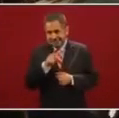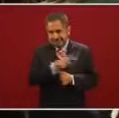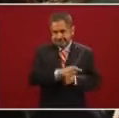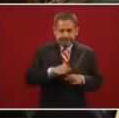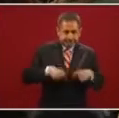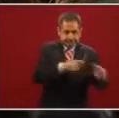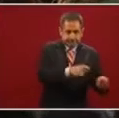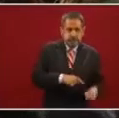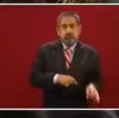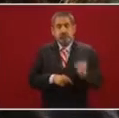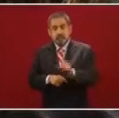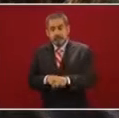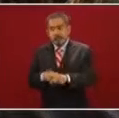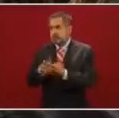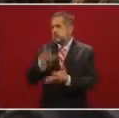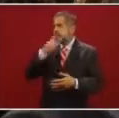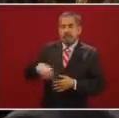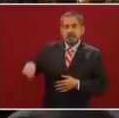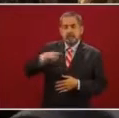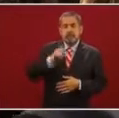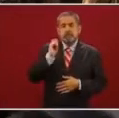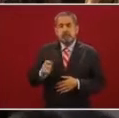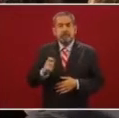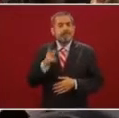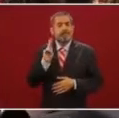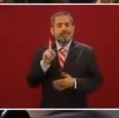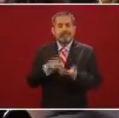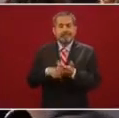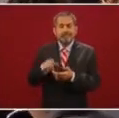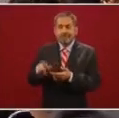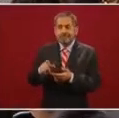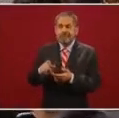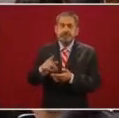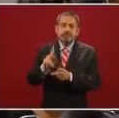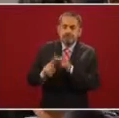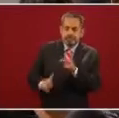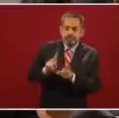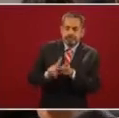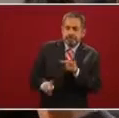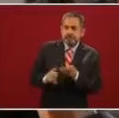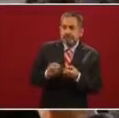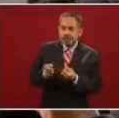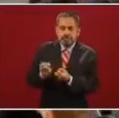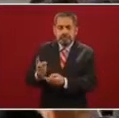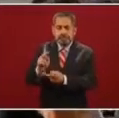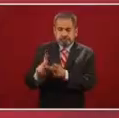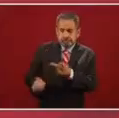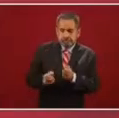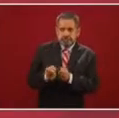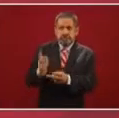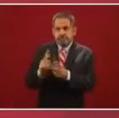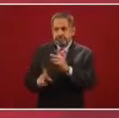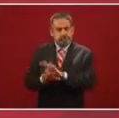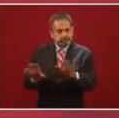y aquellos que tienen el servicio, que somos la mayoría de todos, pero que tenemos el servicio tandeado. Y en esto también se presenta un reto porque tenemos que asegurar